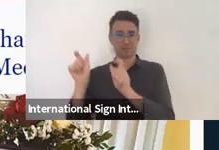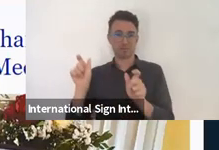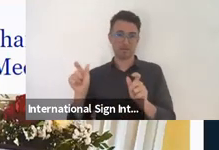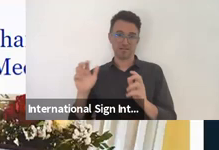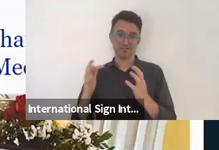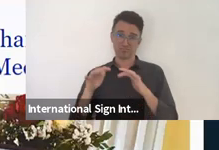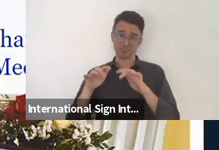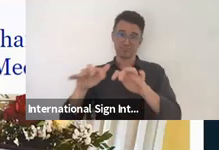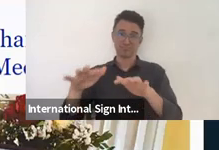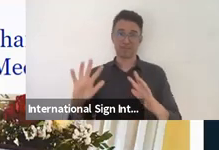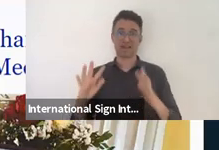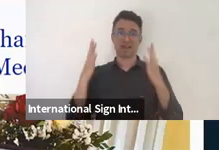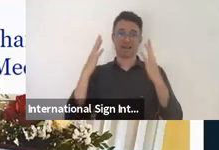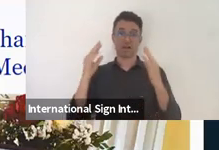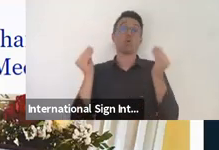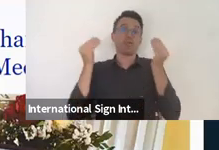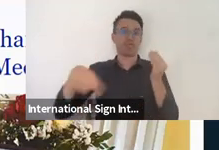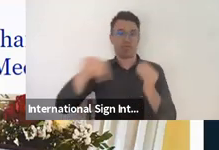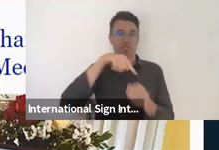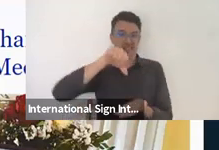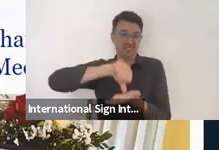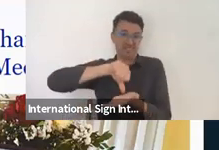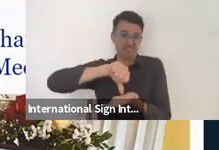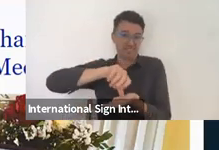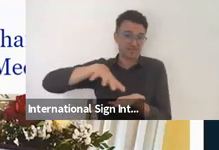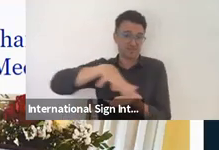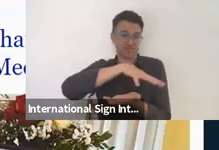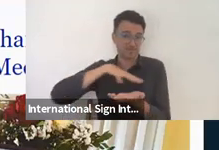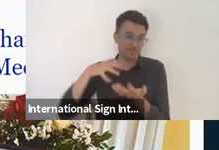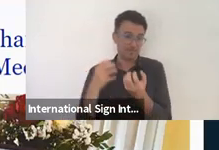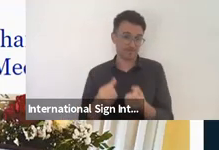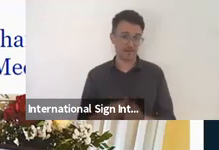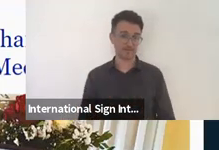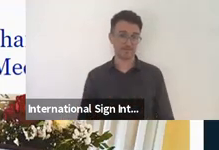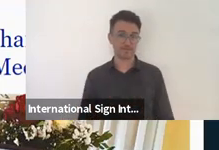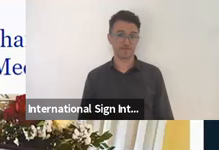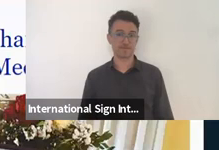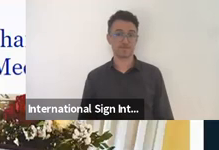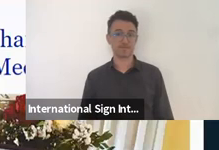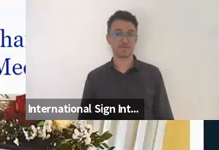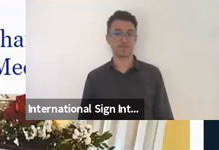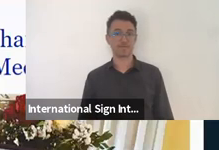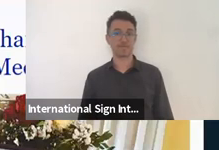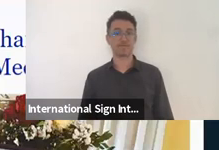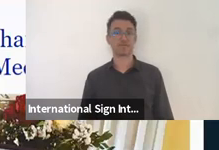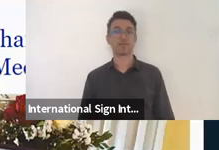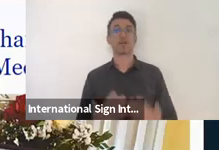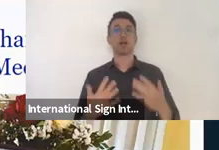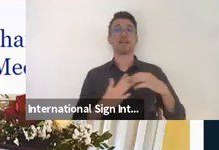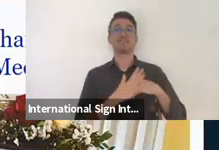está agudizando, ya que la formación de parejas a temprana edad y los embarazos adolescentes, las cifras siguen